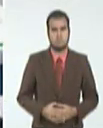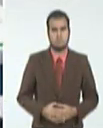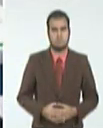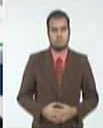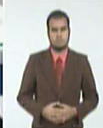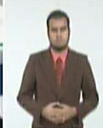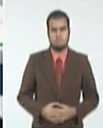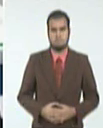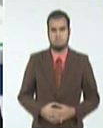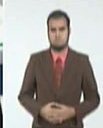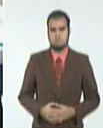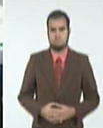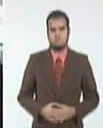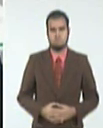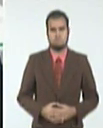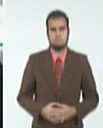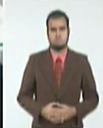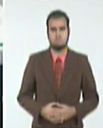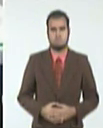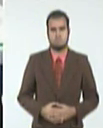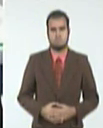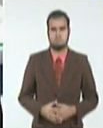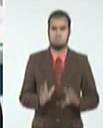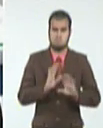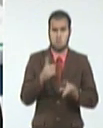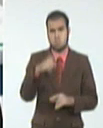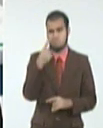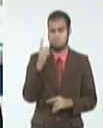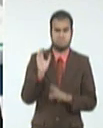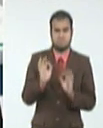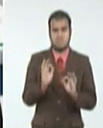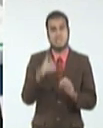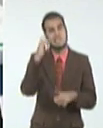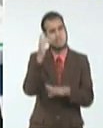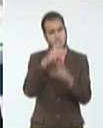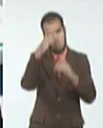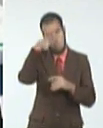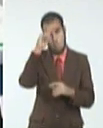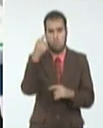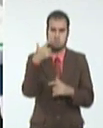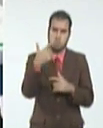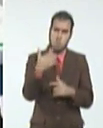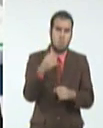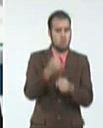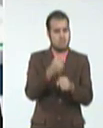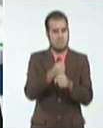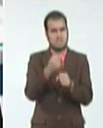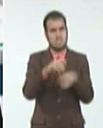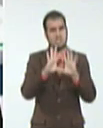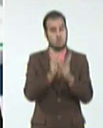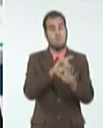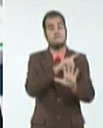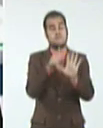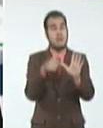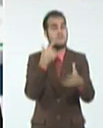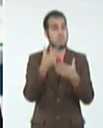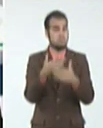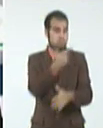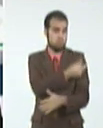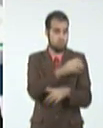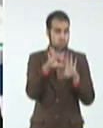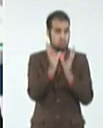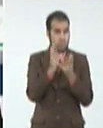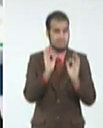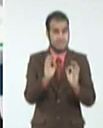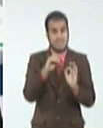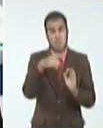Ahí está la historia y la gloria de la ciencia cubana con nuestros candidatos vacunales, a pesar del bloqueo económico,